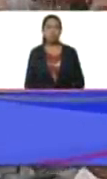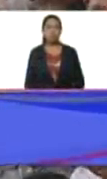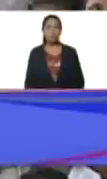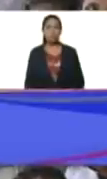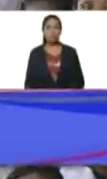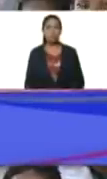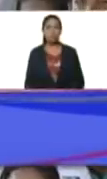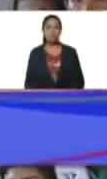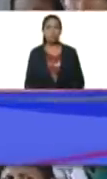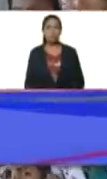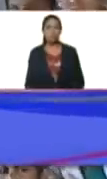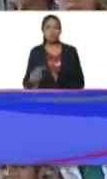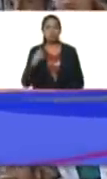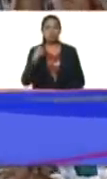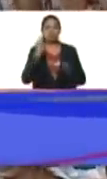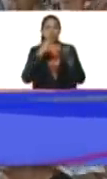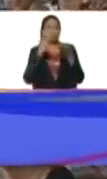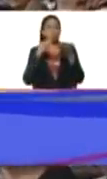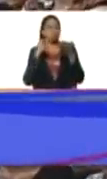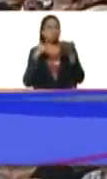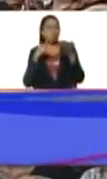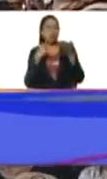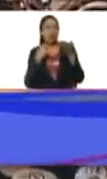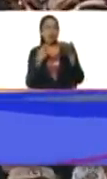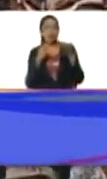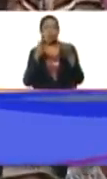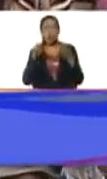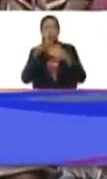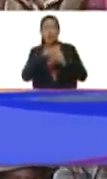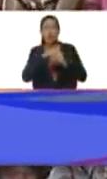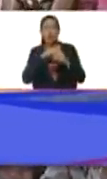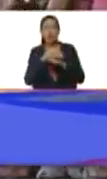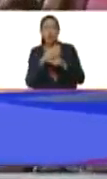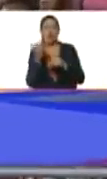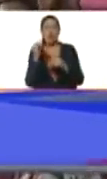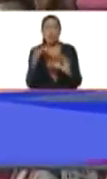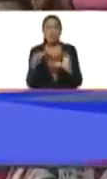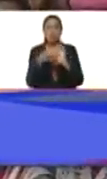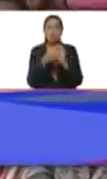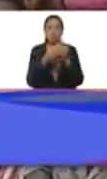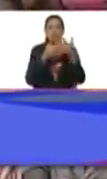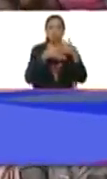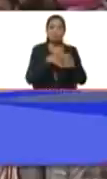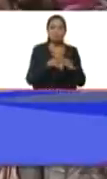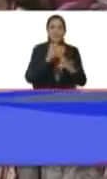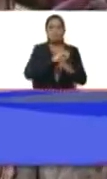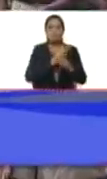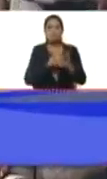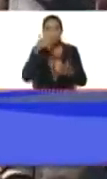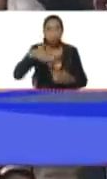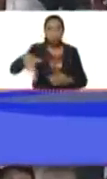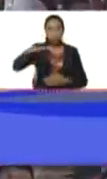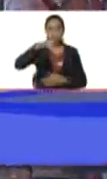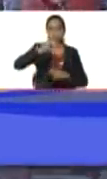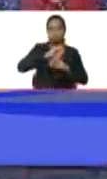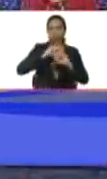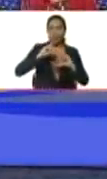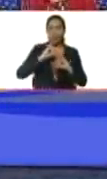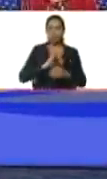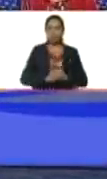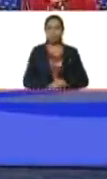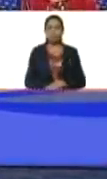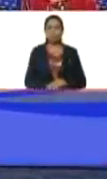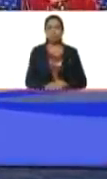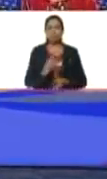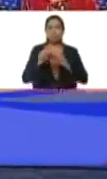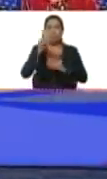Aquí yo tomé nota de todo lo que dijo Héctor. Se trata de articular el poder popular, porque tú lo antipusiste, que alguna